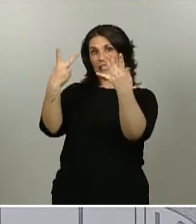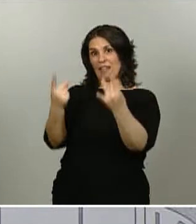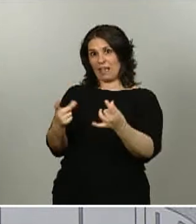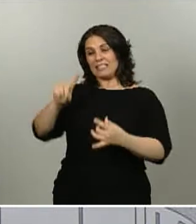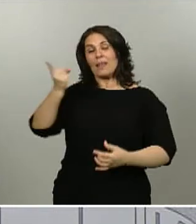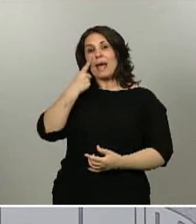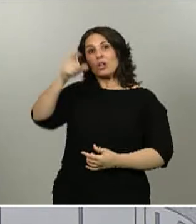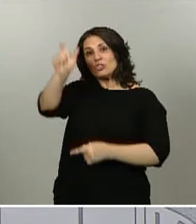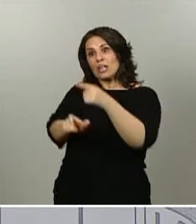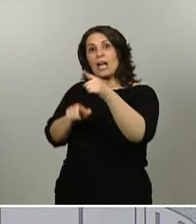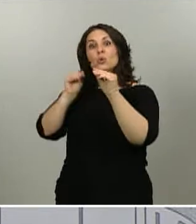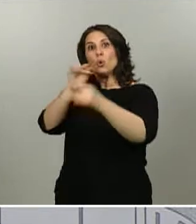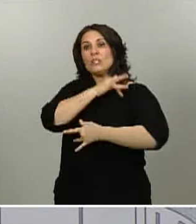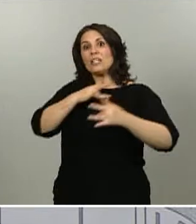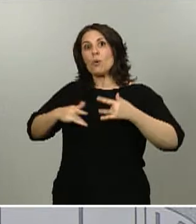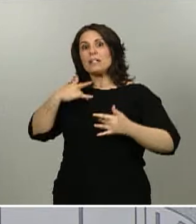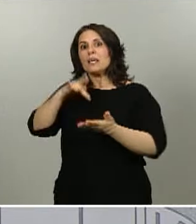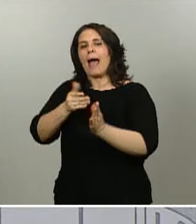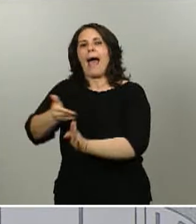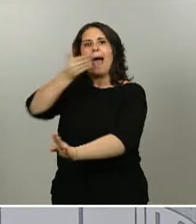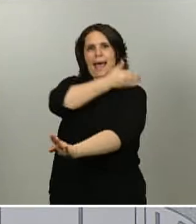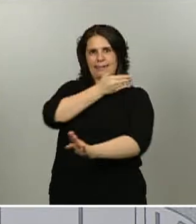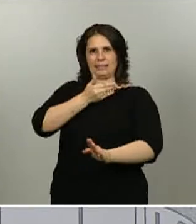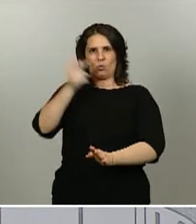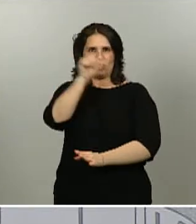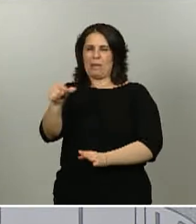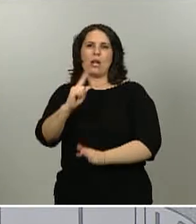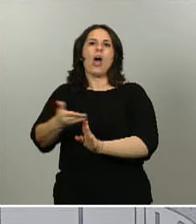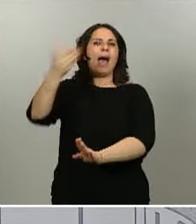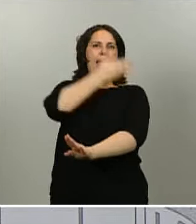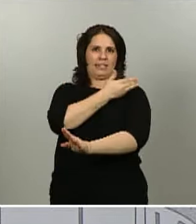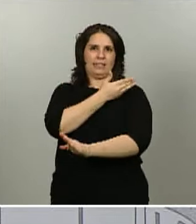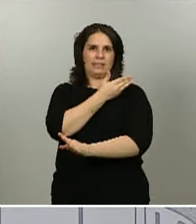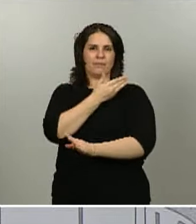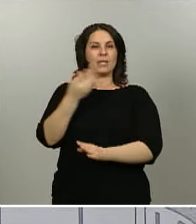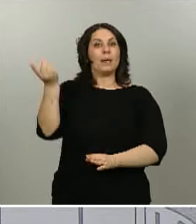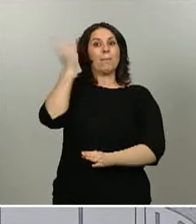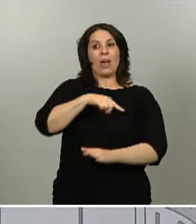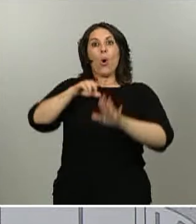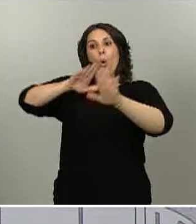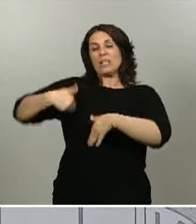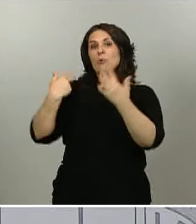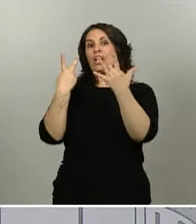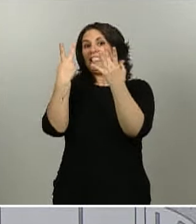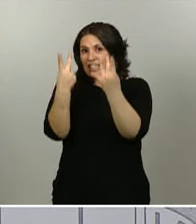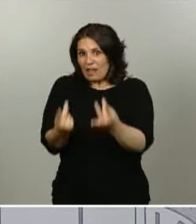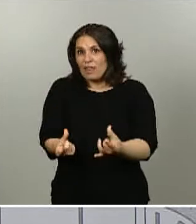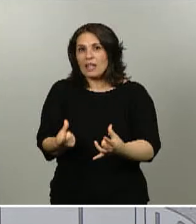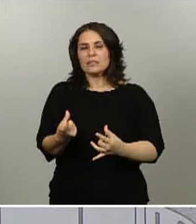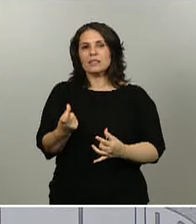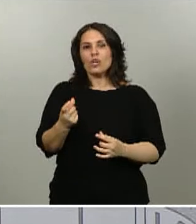síntomas tiempo antes. Sabemos que en los últimos 7 días solamente habían iniciado